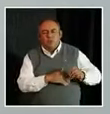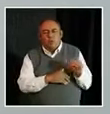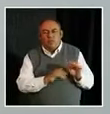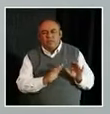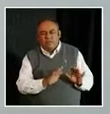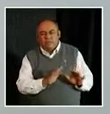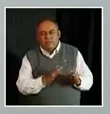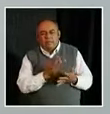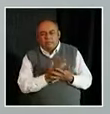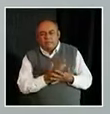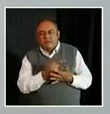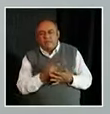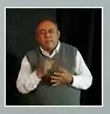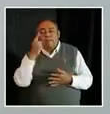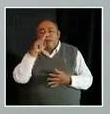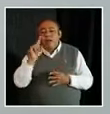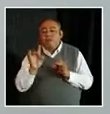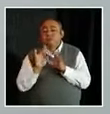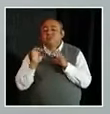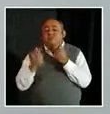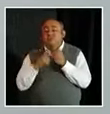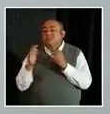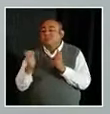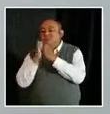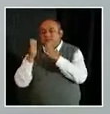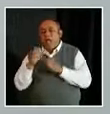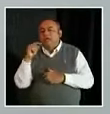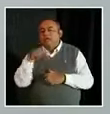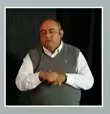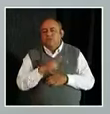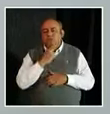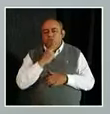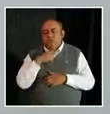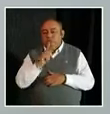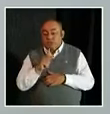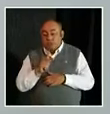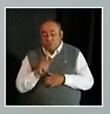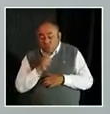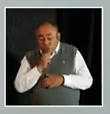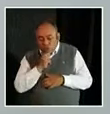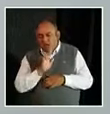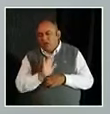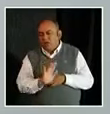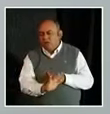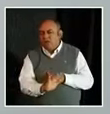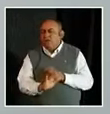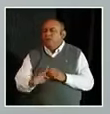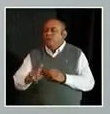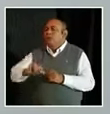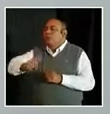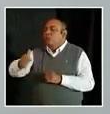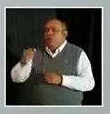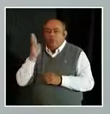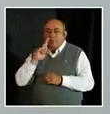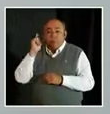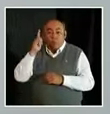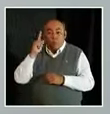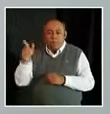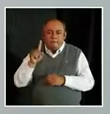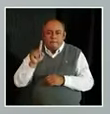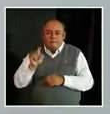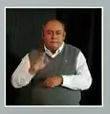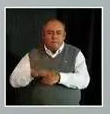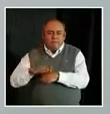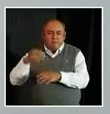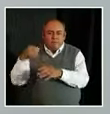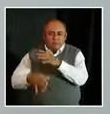En caso de que tengamos una necesidad apremiante, los incorporamos. ya en el verano, cuando